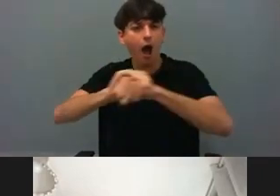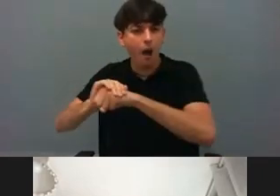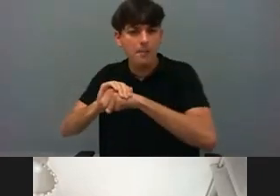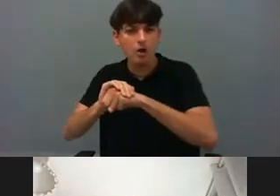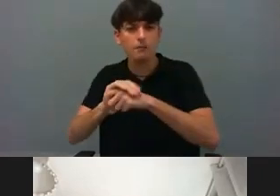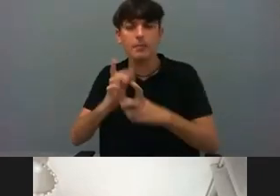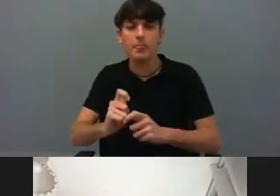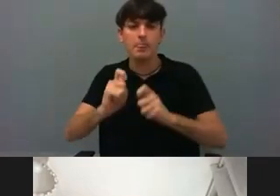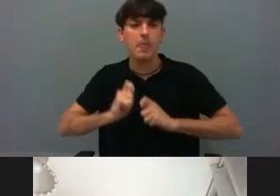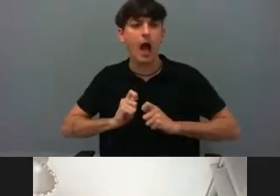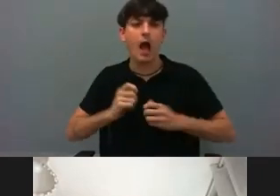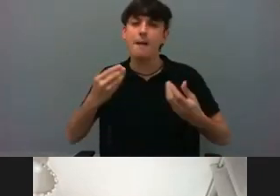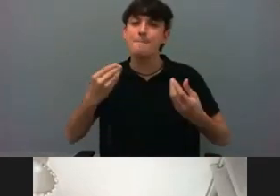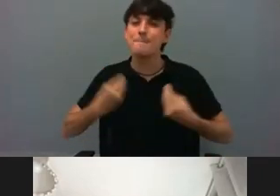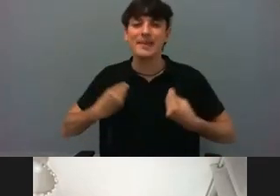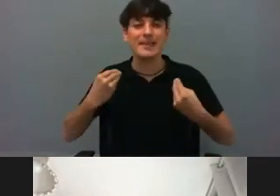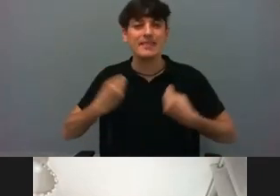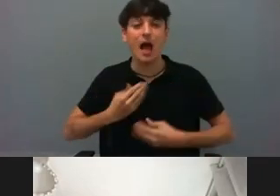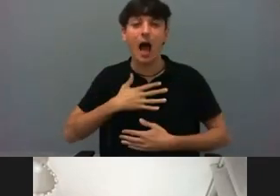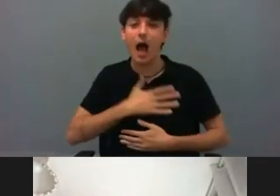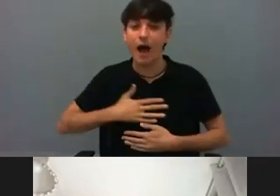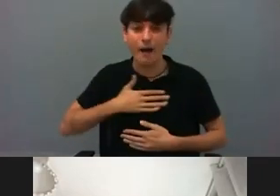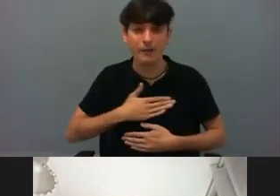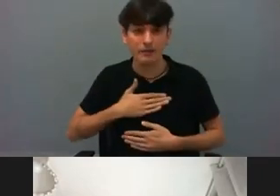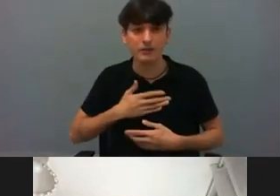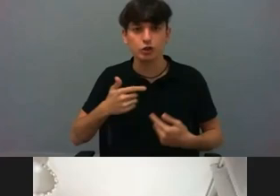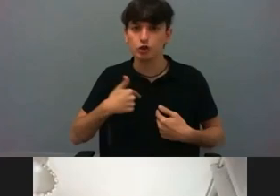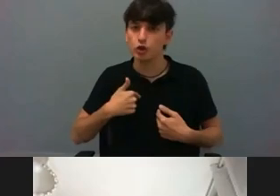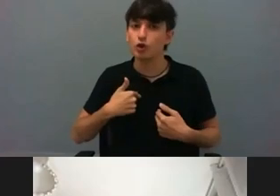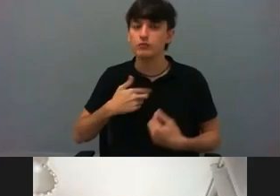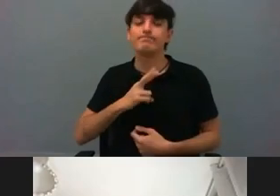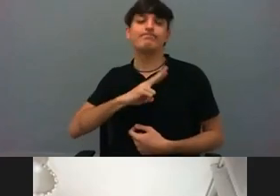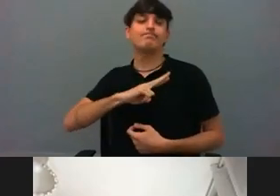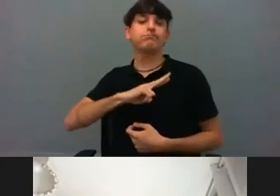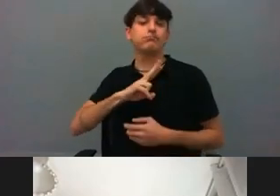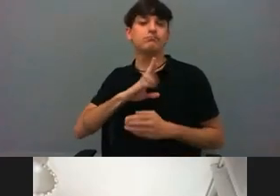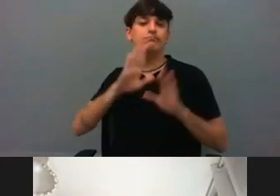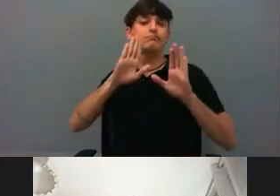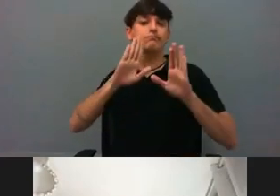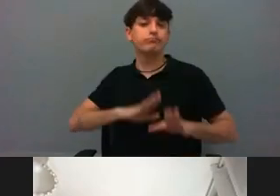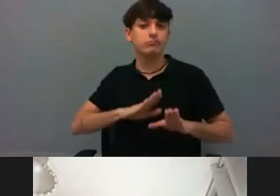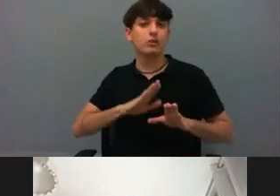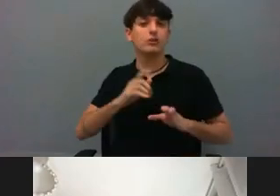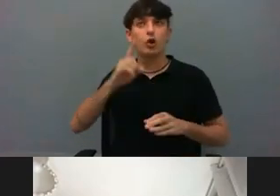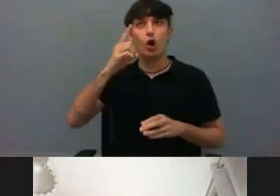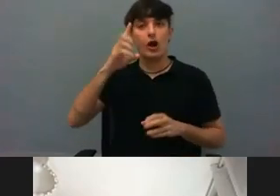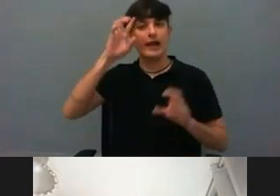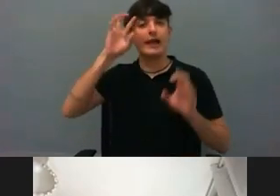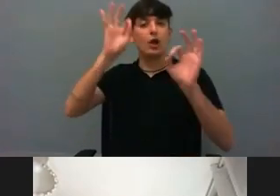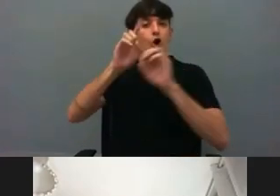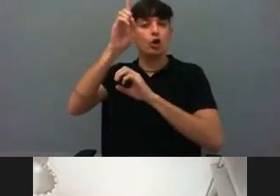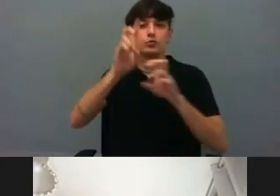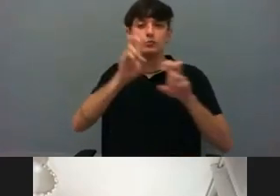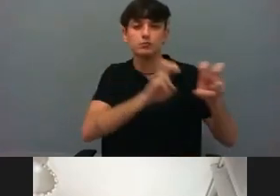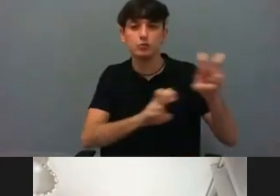amable. No me importa decir que soy creyente y he sentido la fuerza y la alegría de buscar un